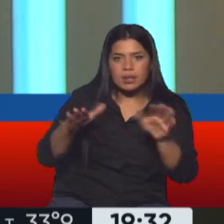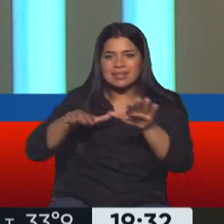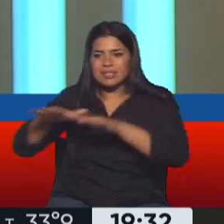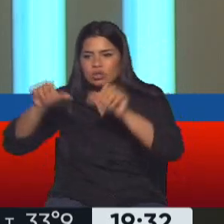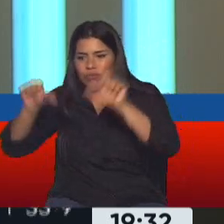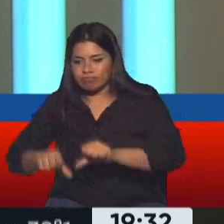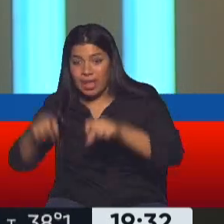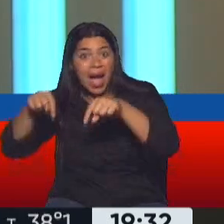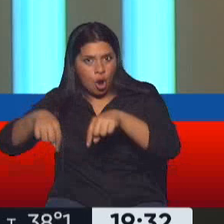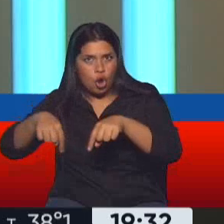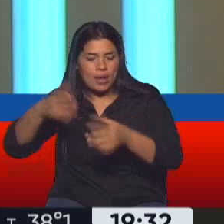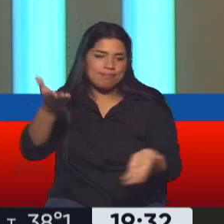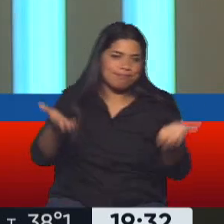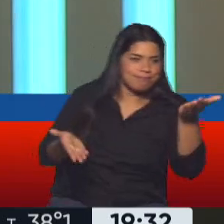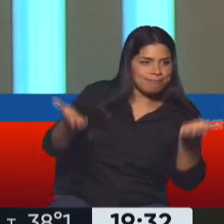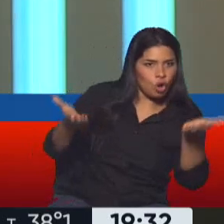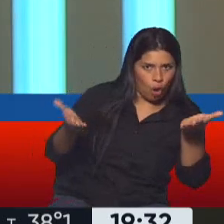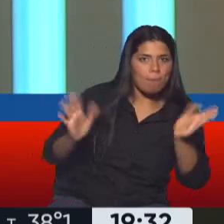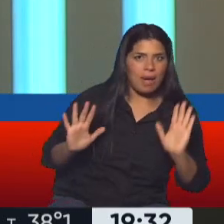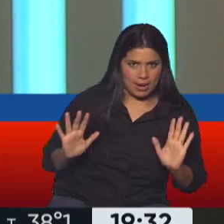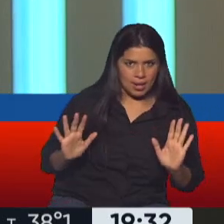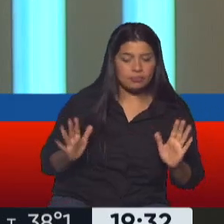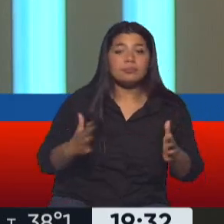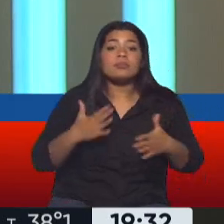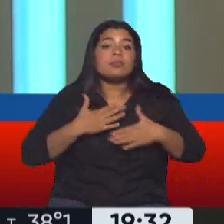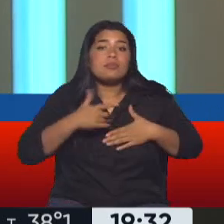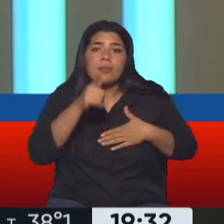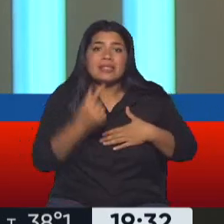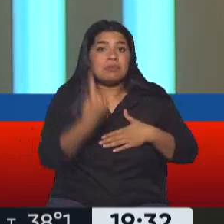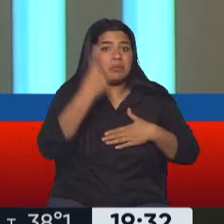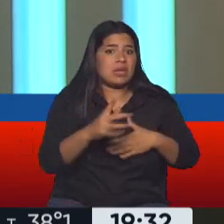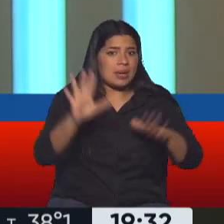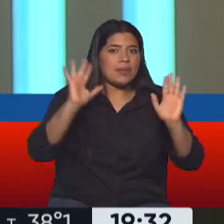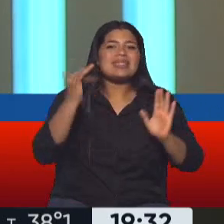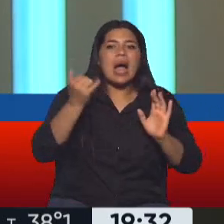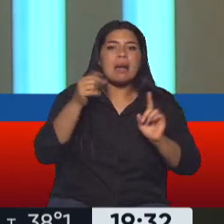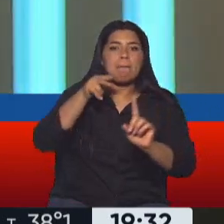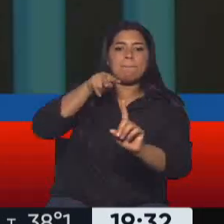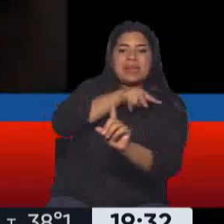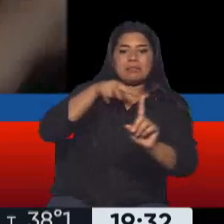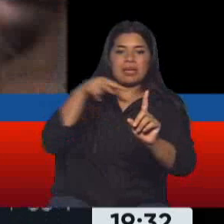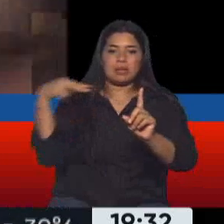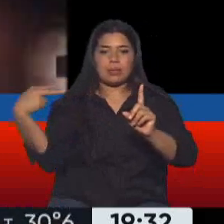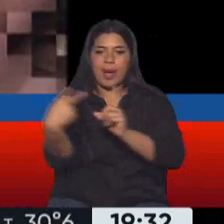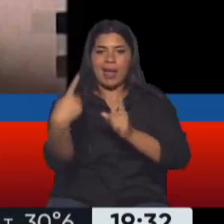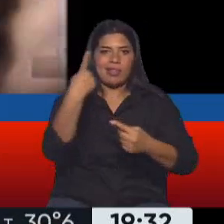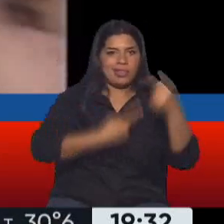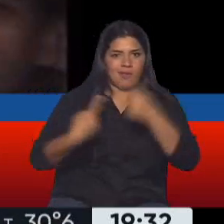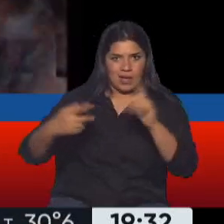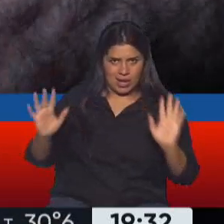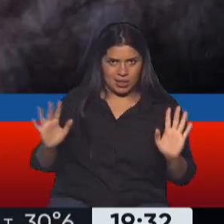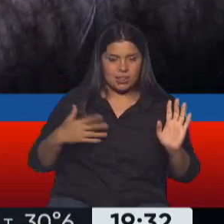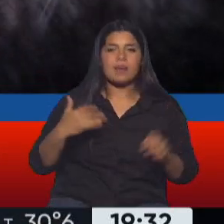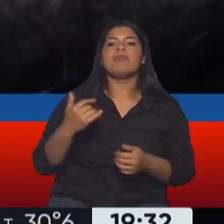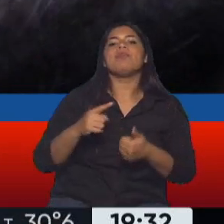González en esta película que me parece por primera vez ofrece ciertas perspectivas habla Eduardo dualde